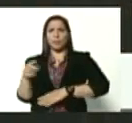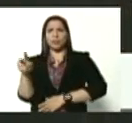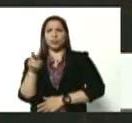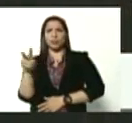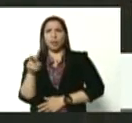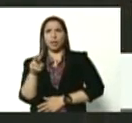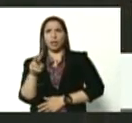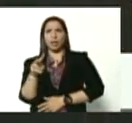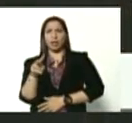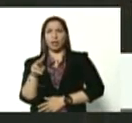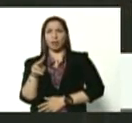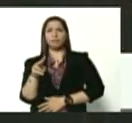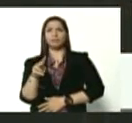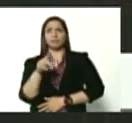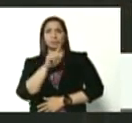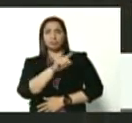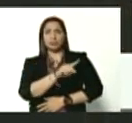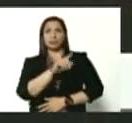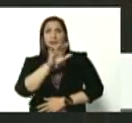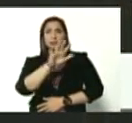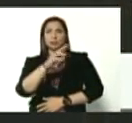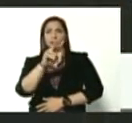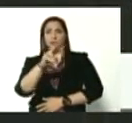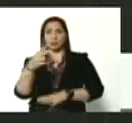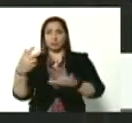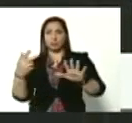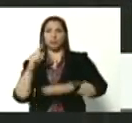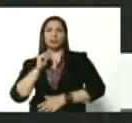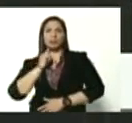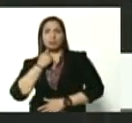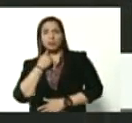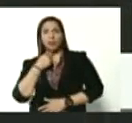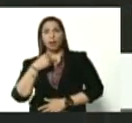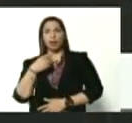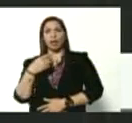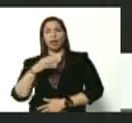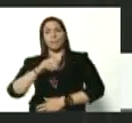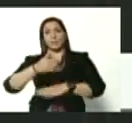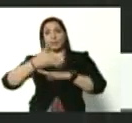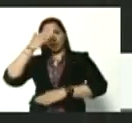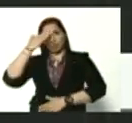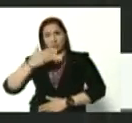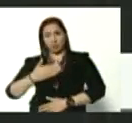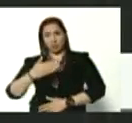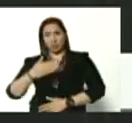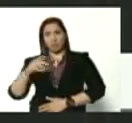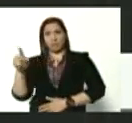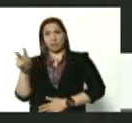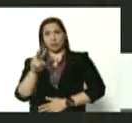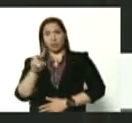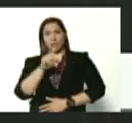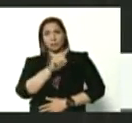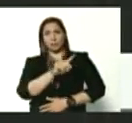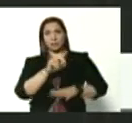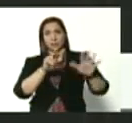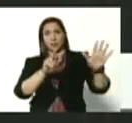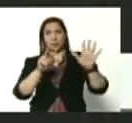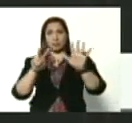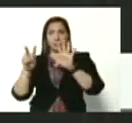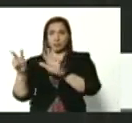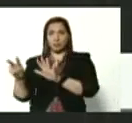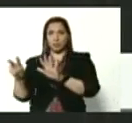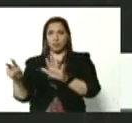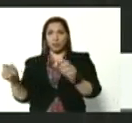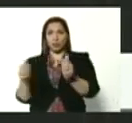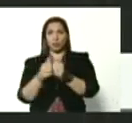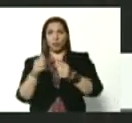jóvenes de 1.528 antigua capitanía general de venezuela 1777 con formación con la